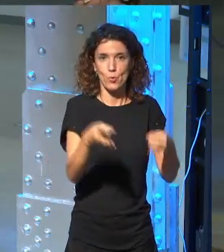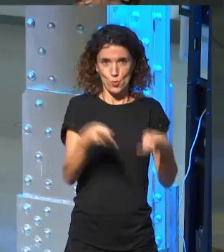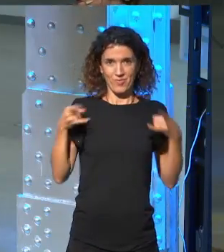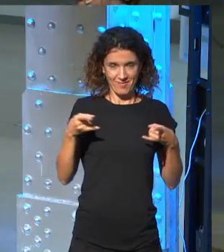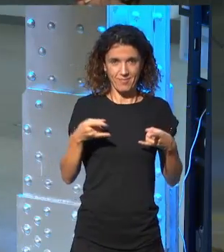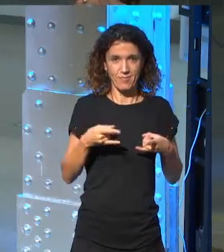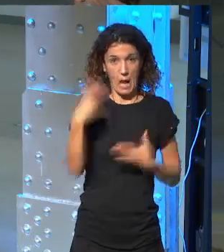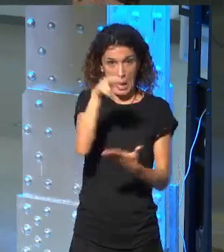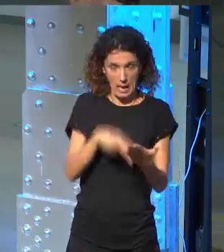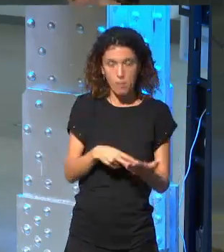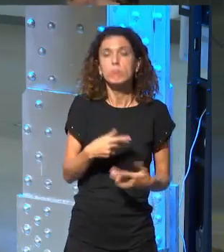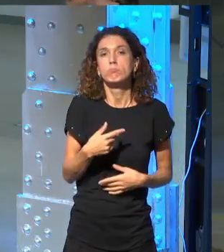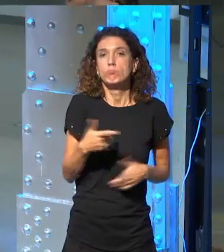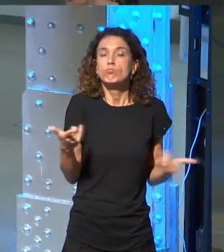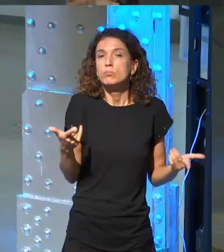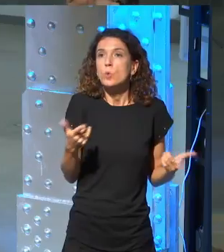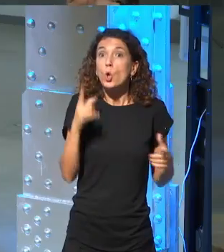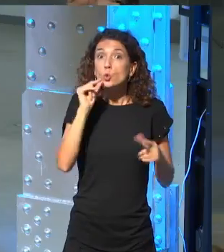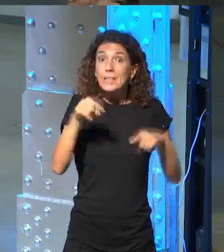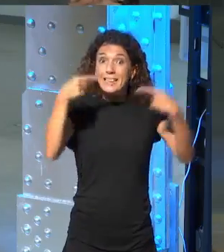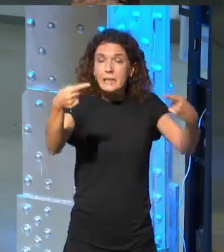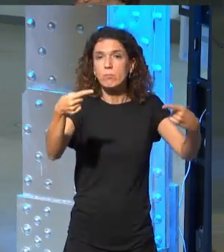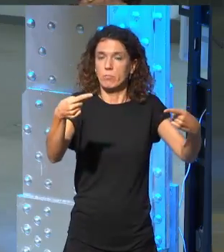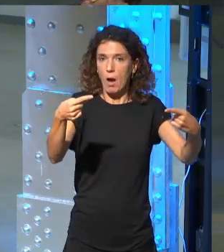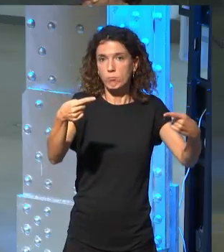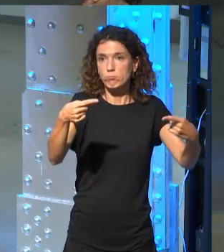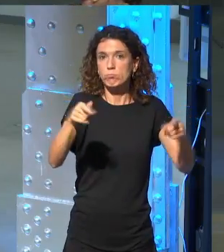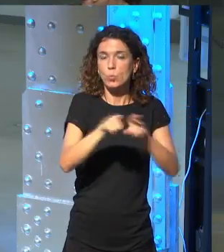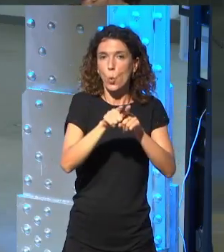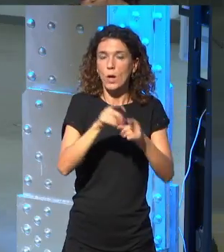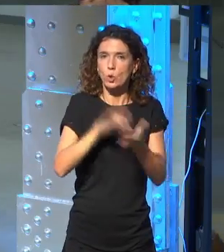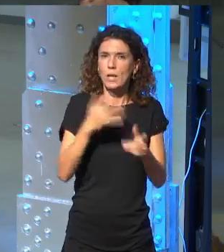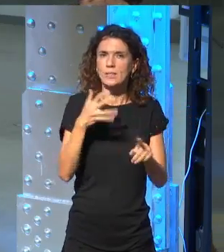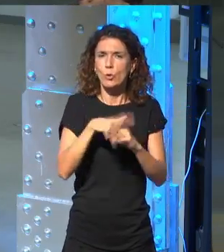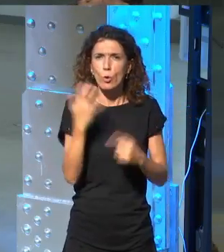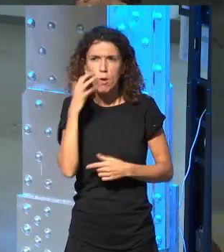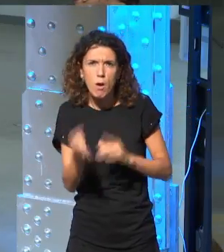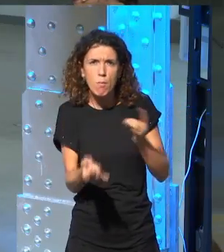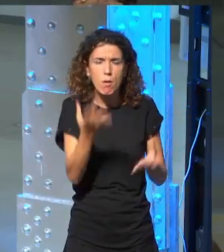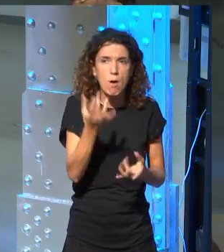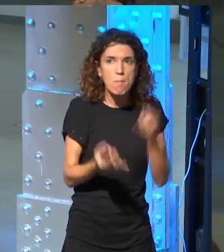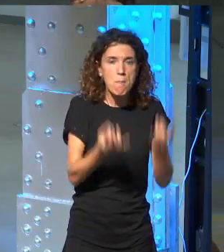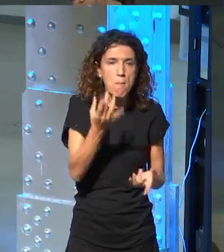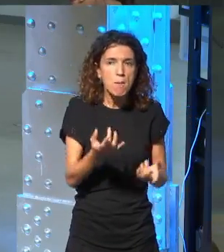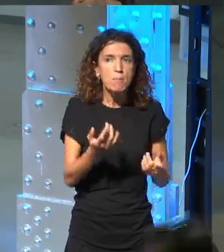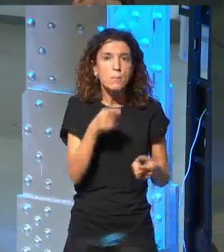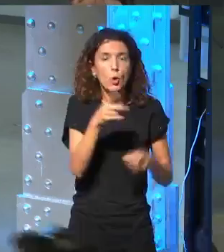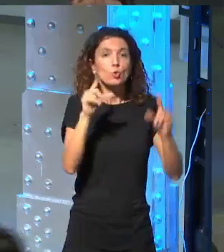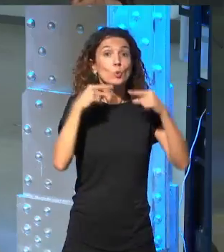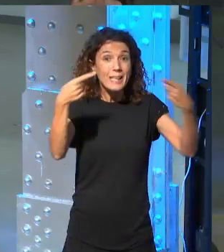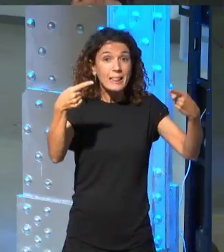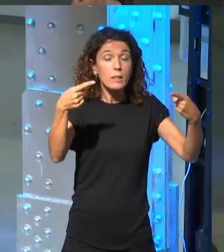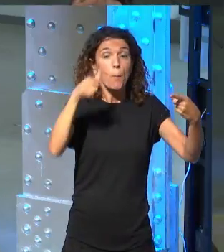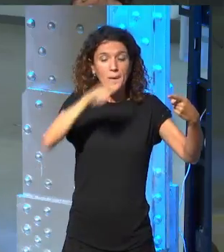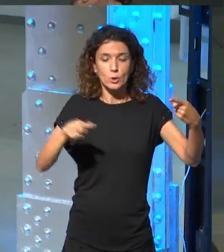bueno, ya el primer tuit ya genera un cliffhanger, ¿no? Que es como, me están pasando cosas raras. Entonces dices, bueno, pues, yo creo que es un tuit que si la